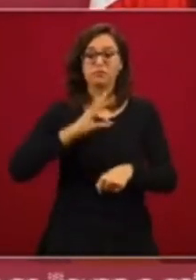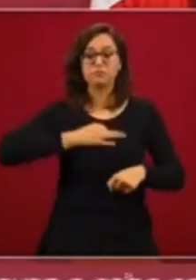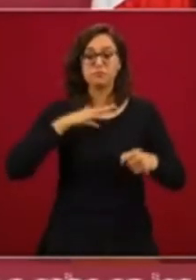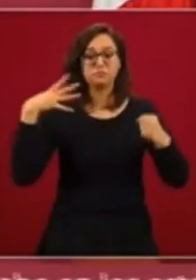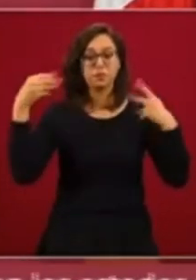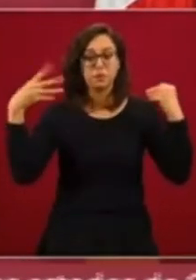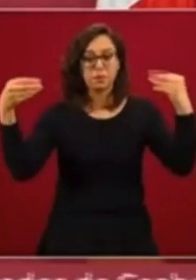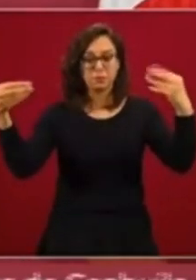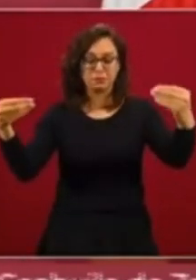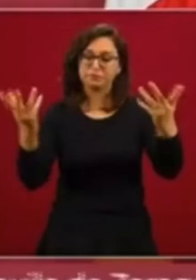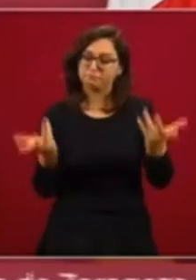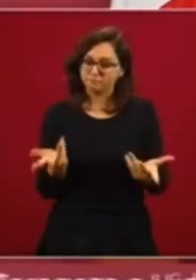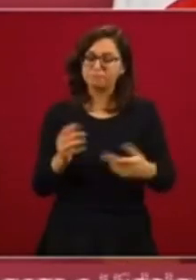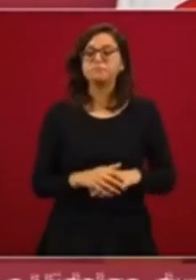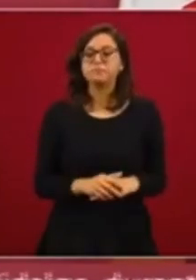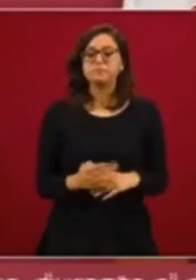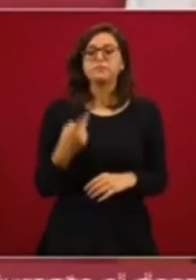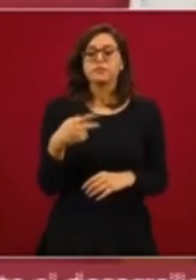Sin embargo, va a haber una